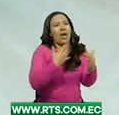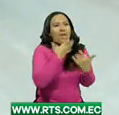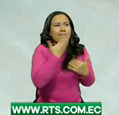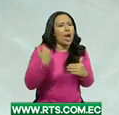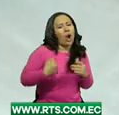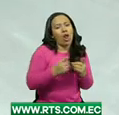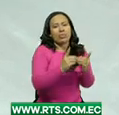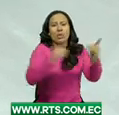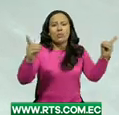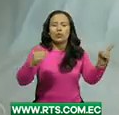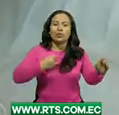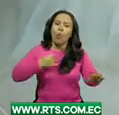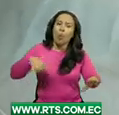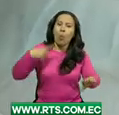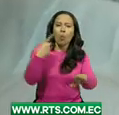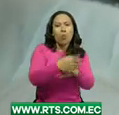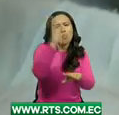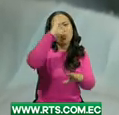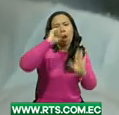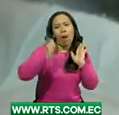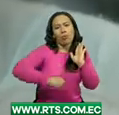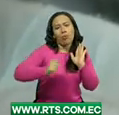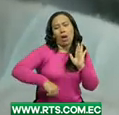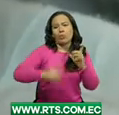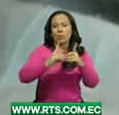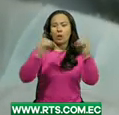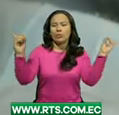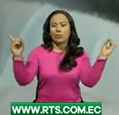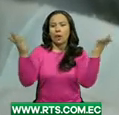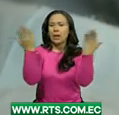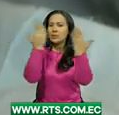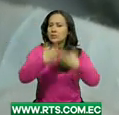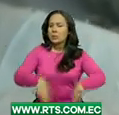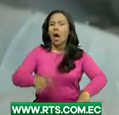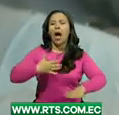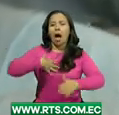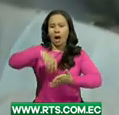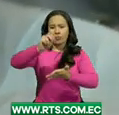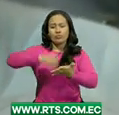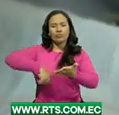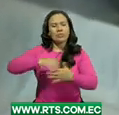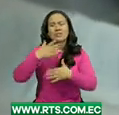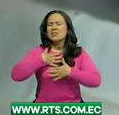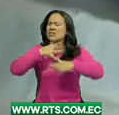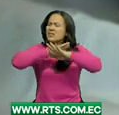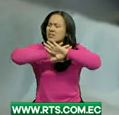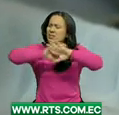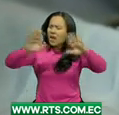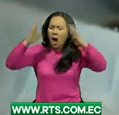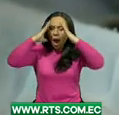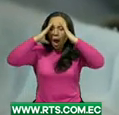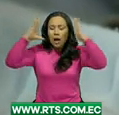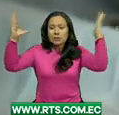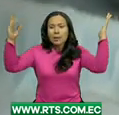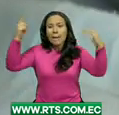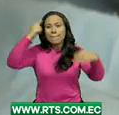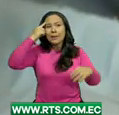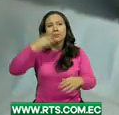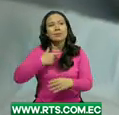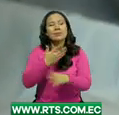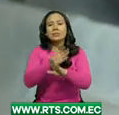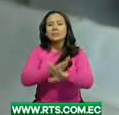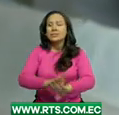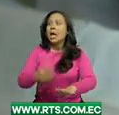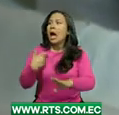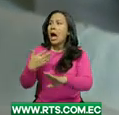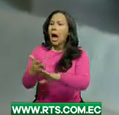le seguí el juicio de divorcio y o sea tocó tocar fondo para uno reflexionar y porque